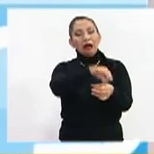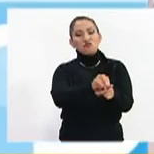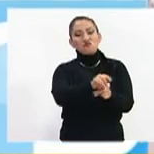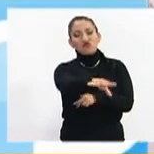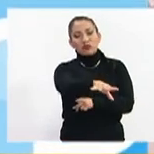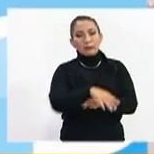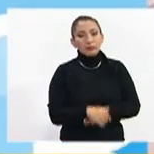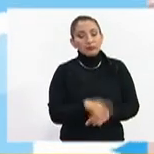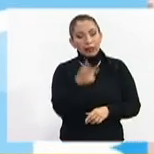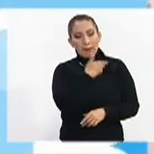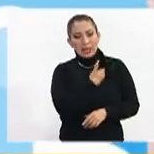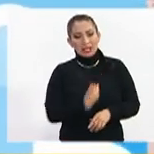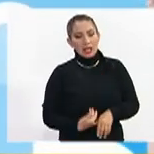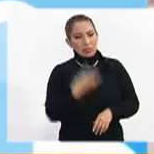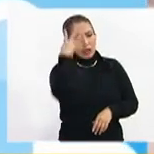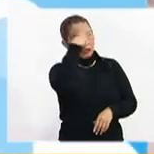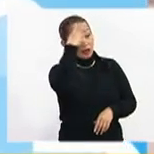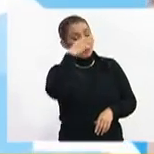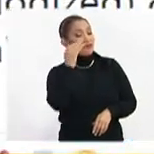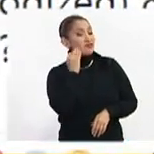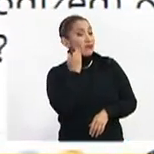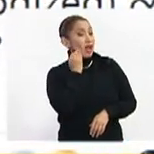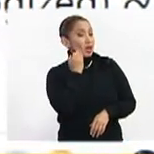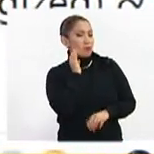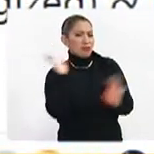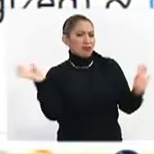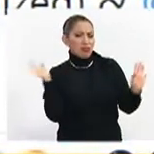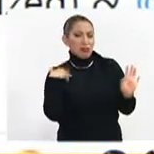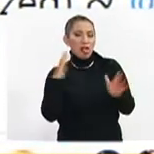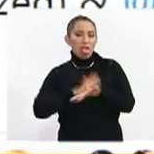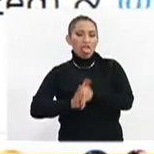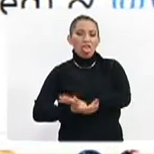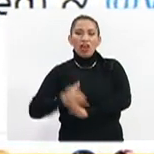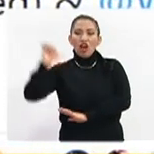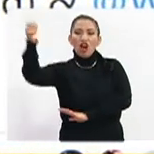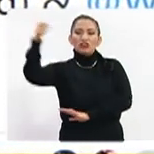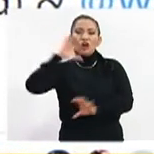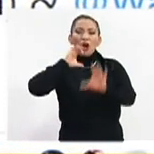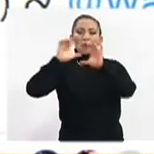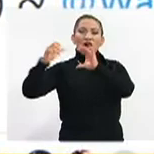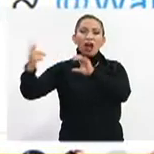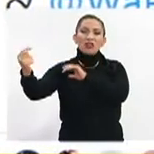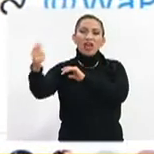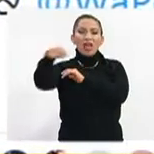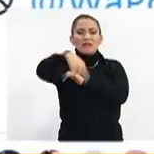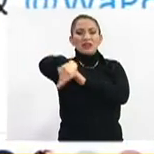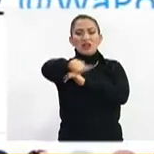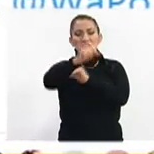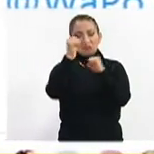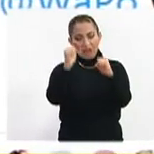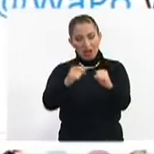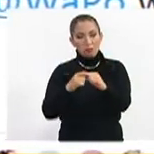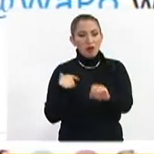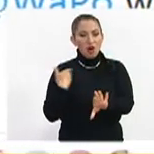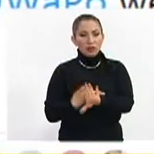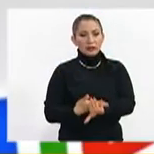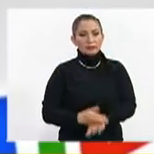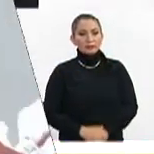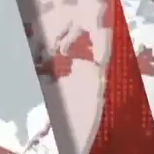su parte, el presidente Trump dijo que Facebook se había coludido con otros medios de comunicación que se le oponían.